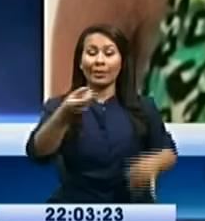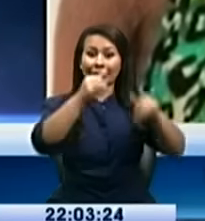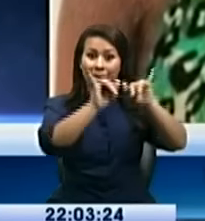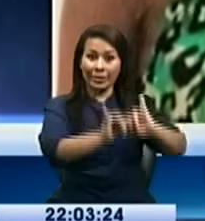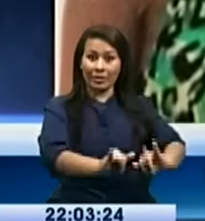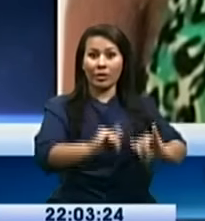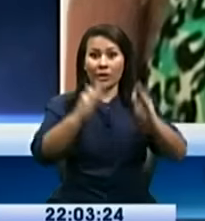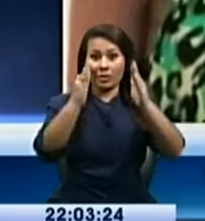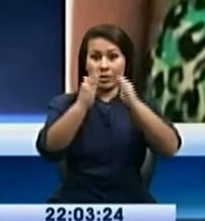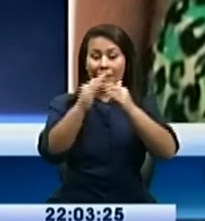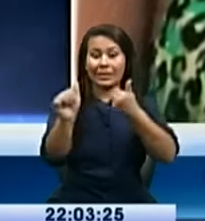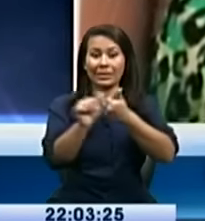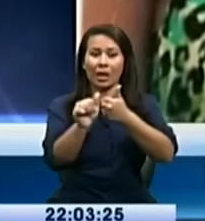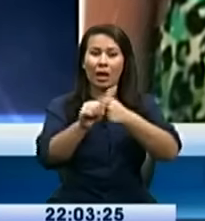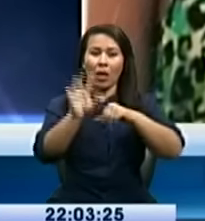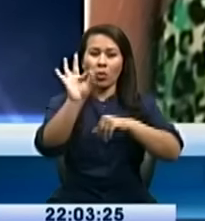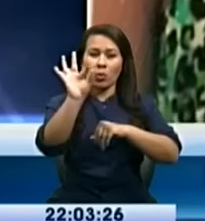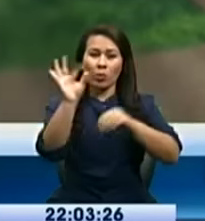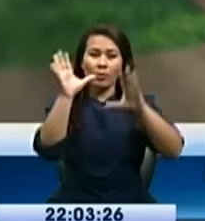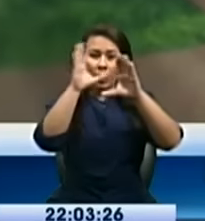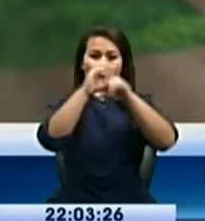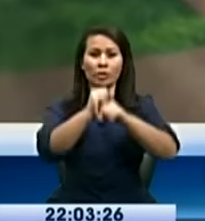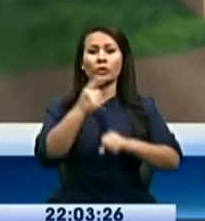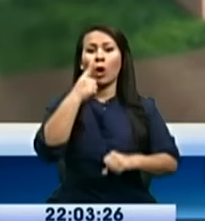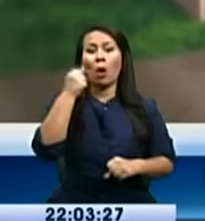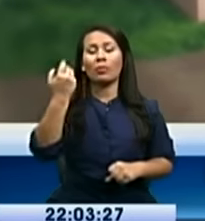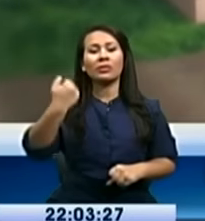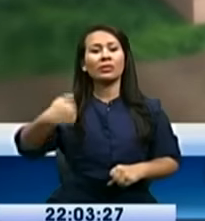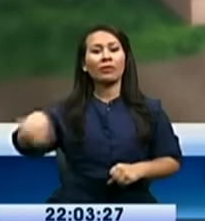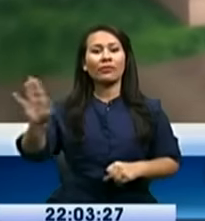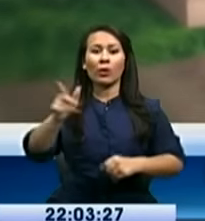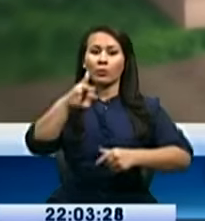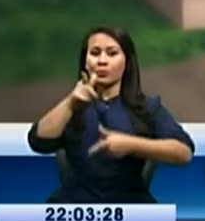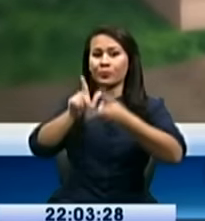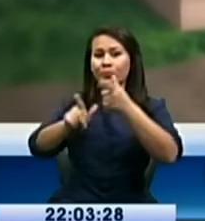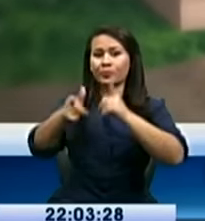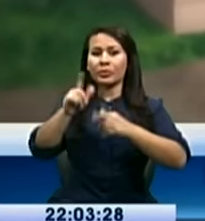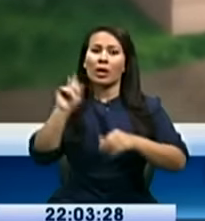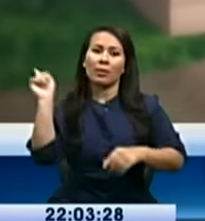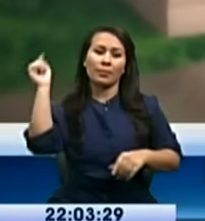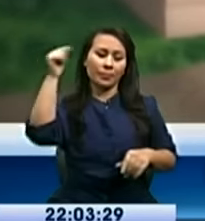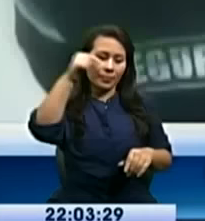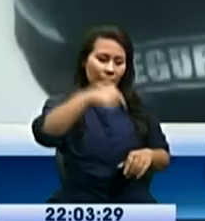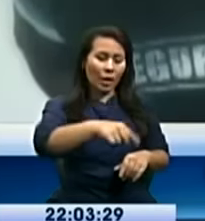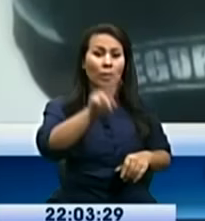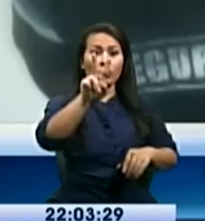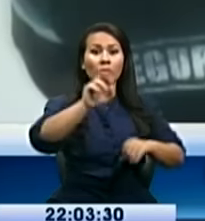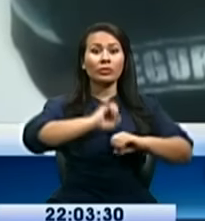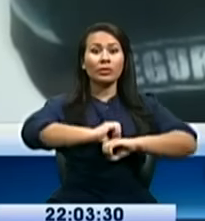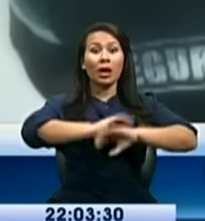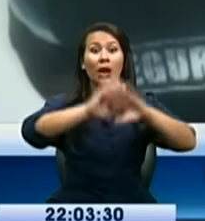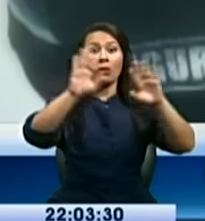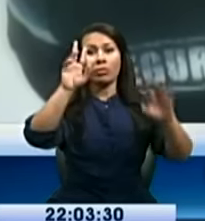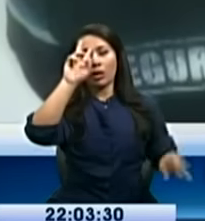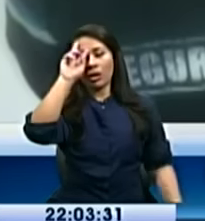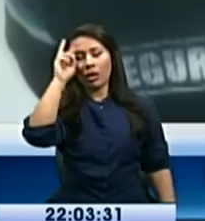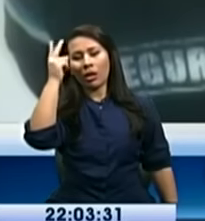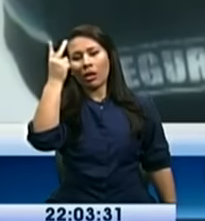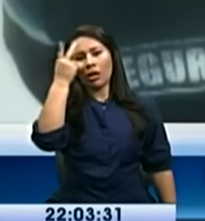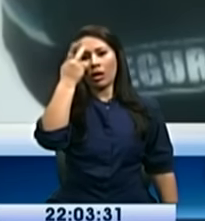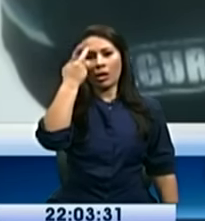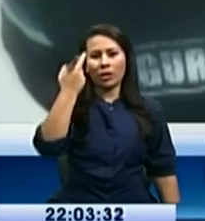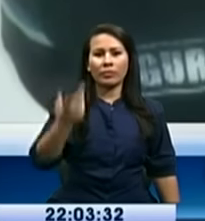vivienda cerca de las 21 horas. Los hombres salieron y retornaron a las 2 de la madrugada en estado